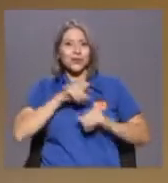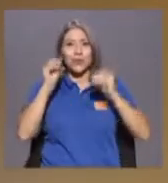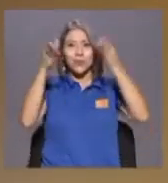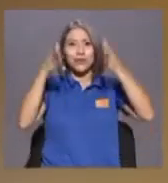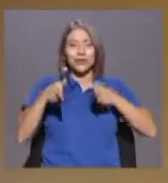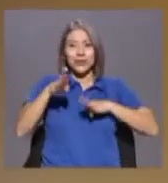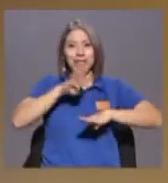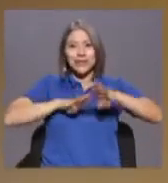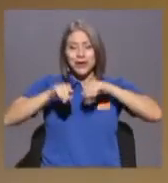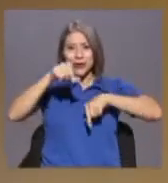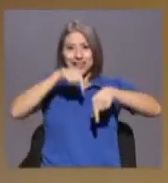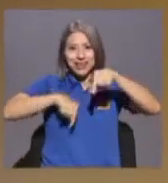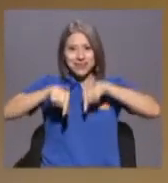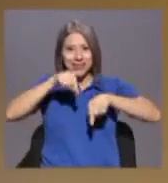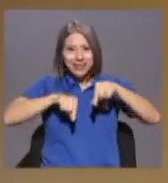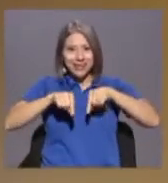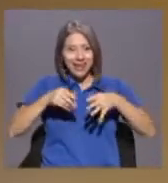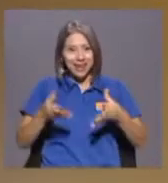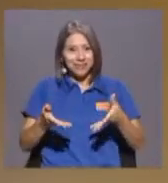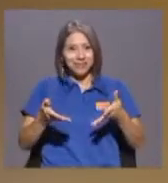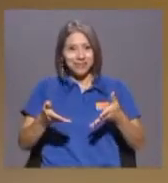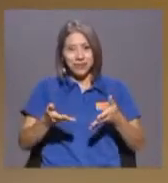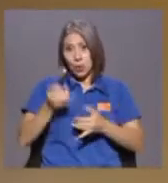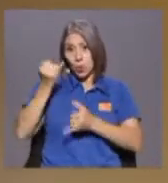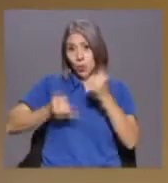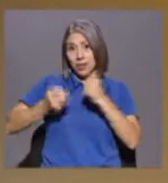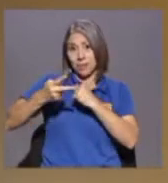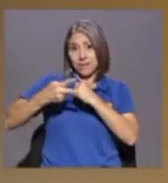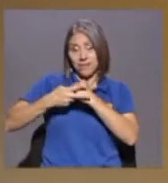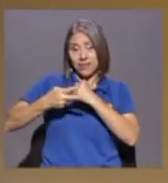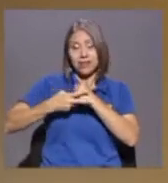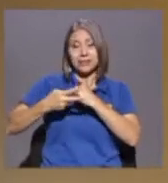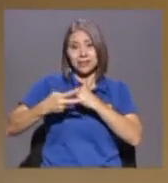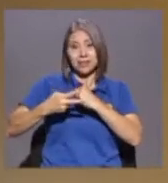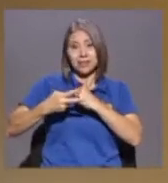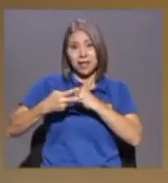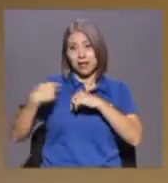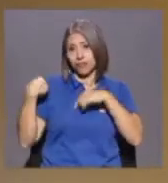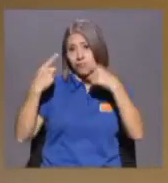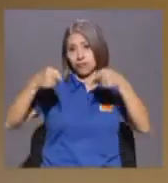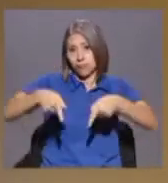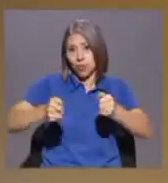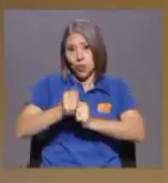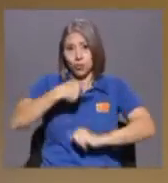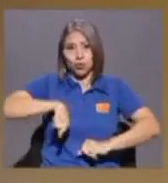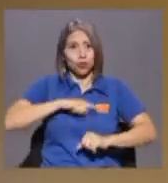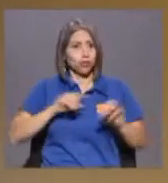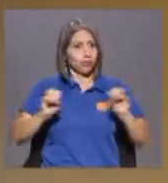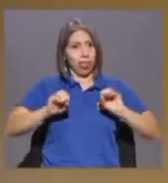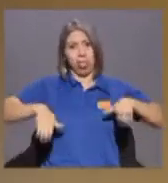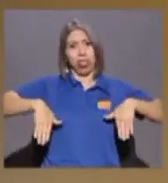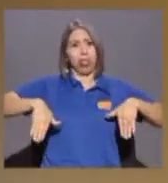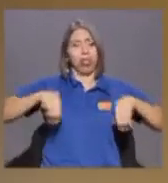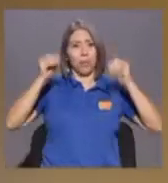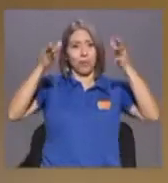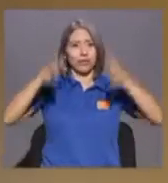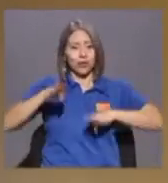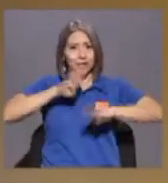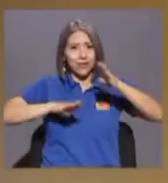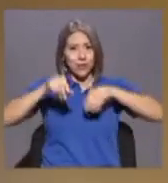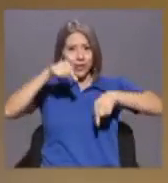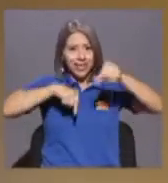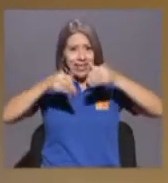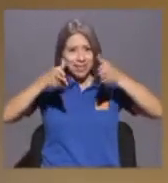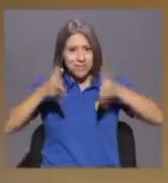Bioquímica, que la última vez que estuvo con nosotros no era profesor de Bioquímica, el profesor